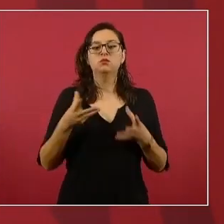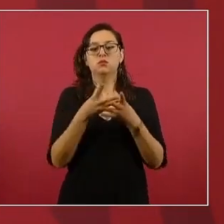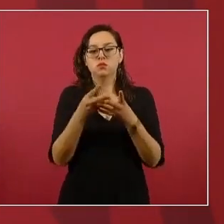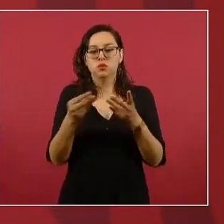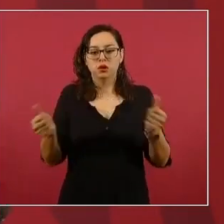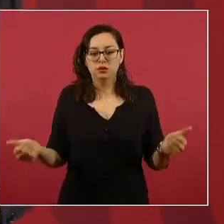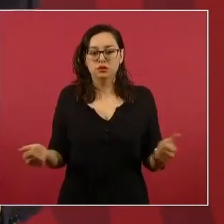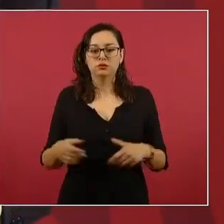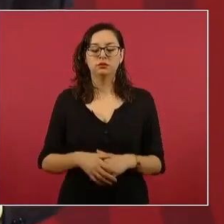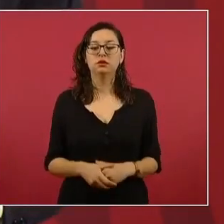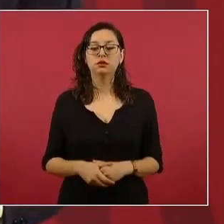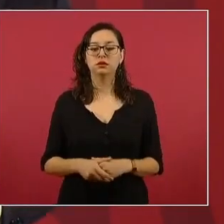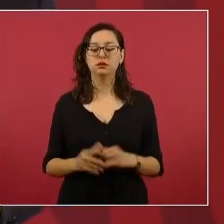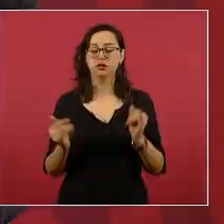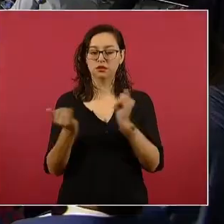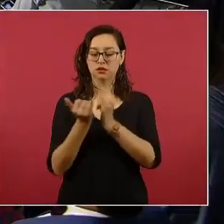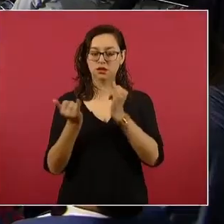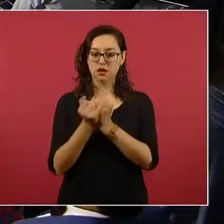un compañero, quizá,